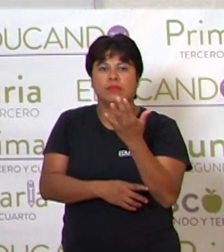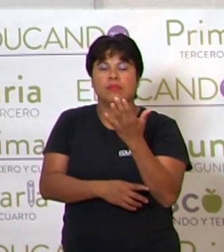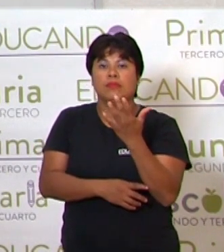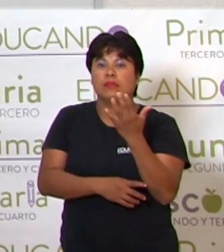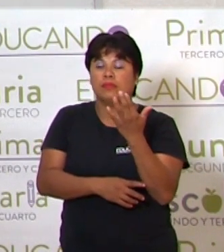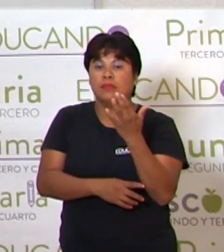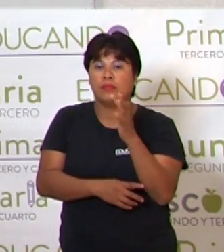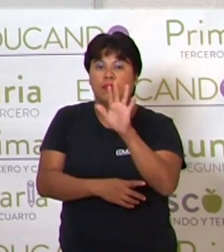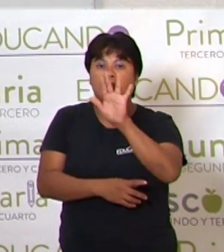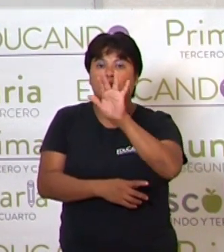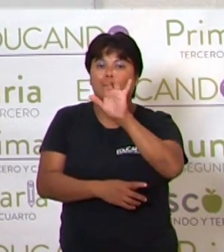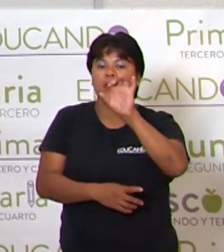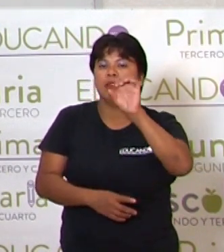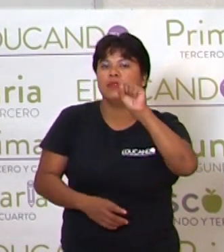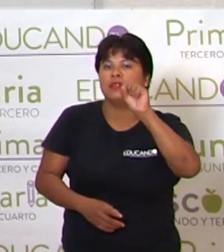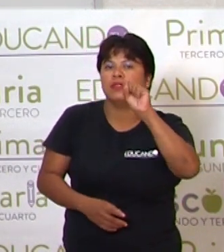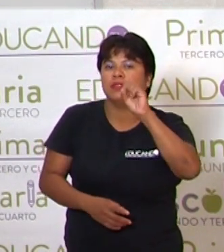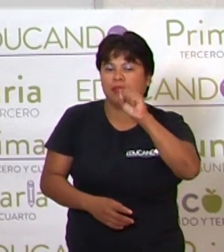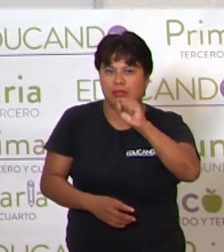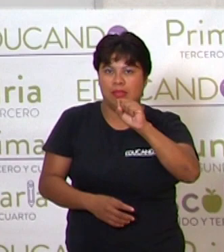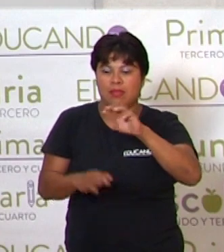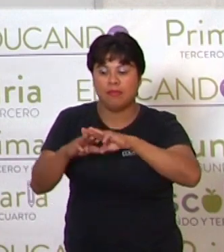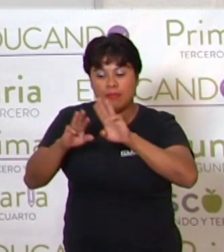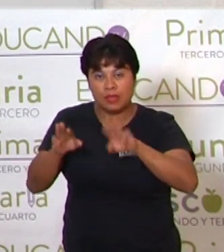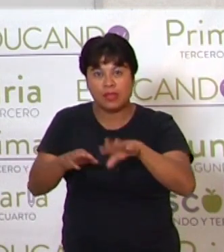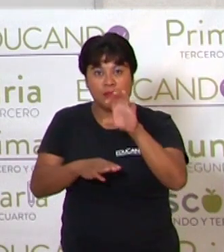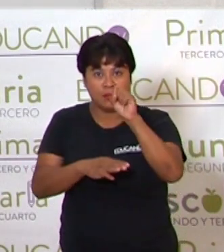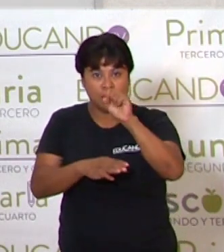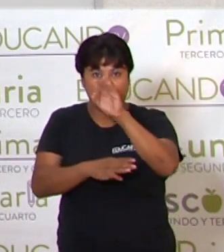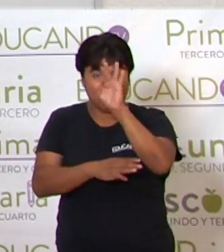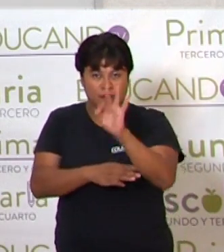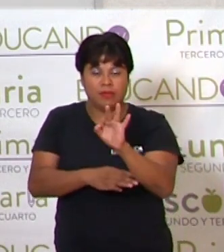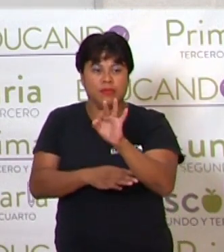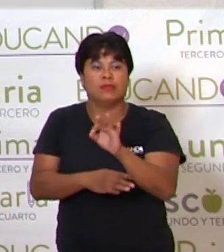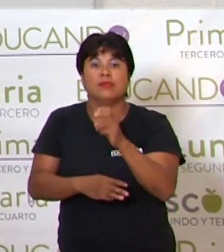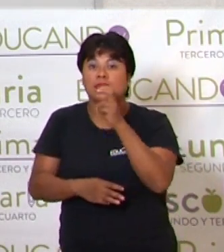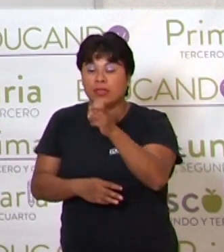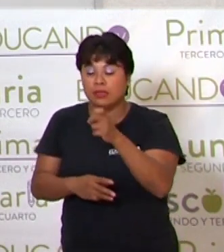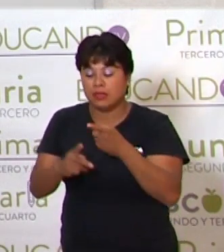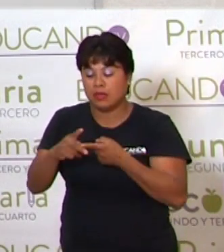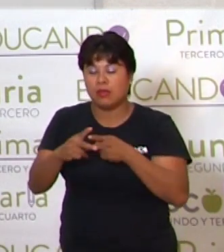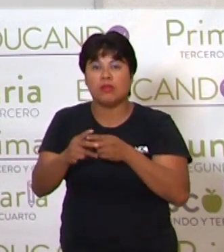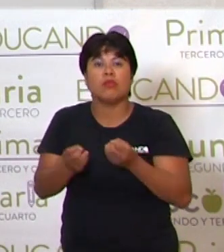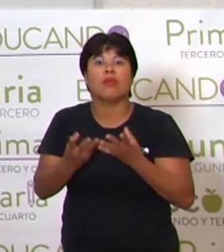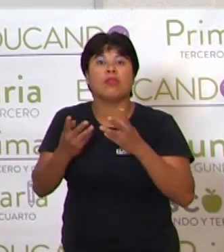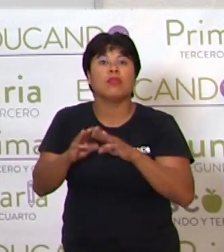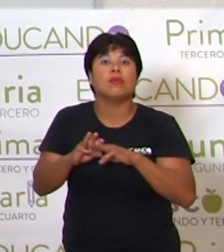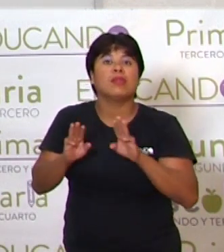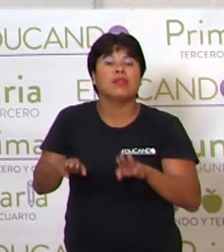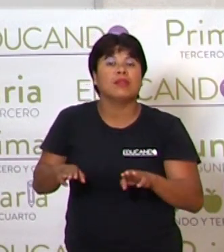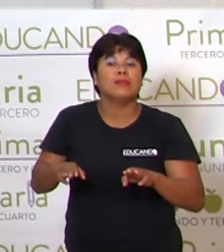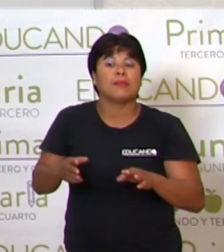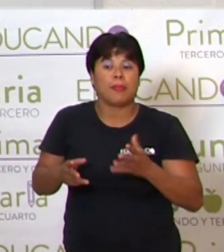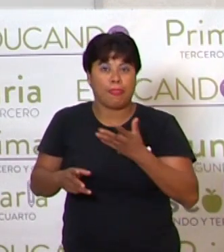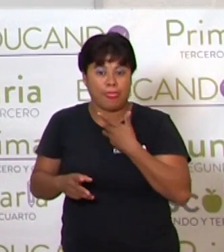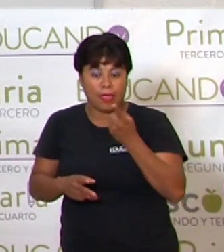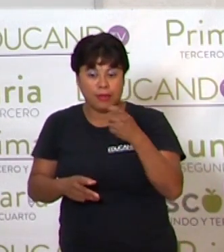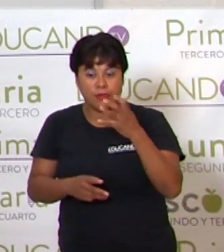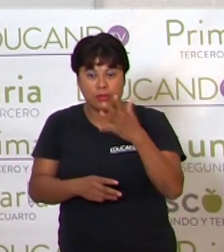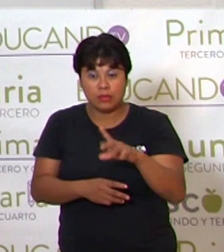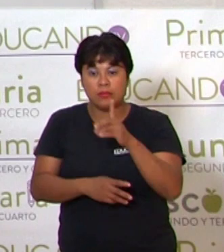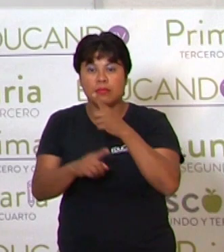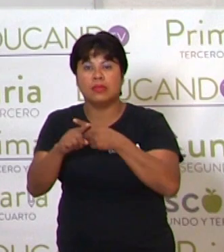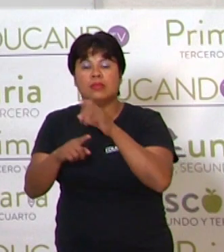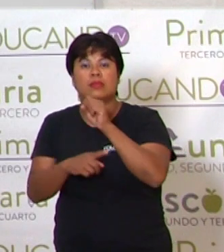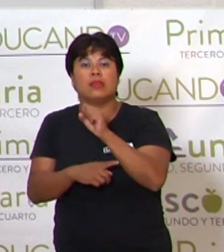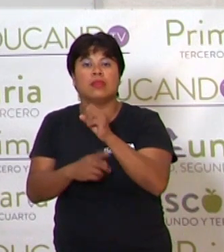y 60. Por lo tanto, este ángulo, ¿cuánto va a medir? Si tengo 110 más